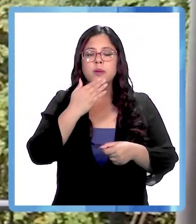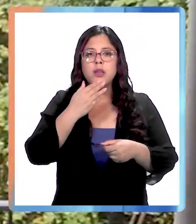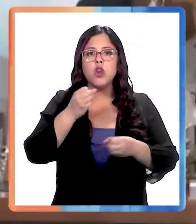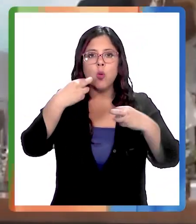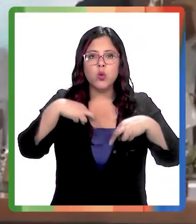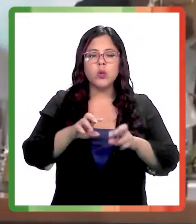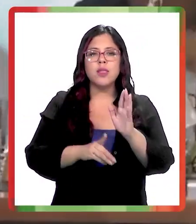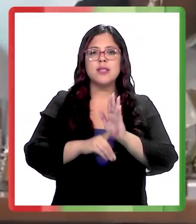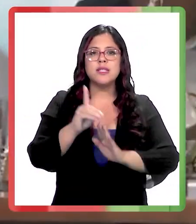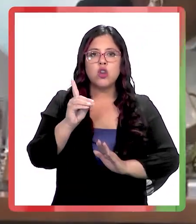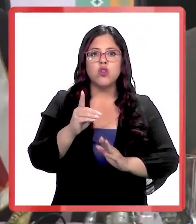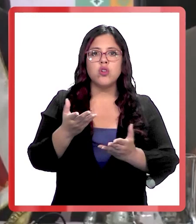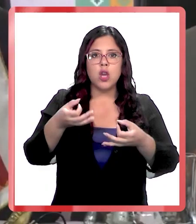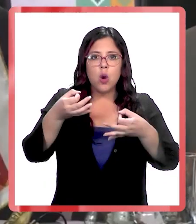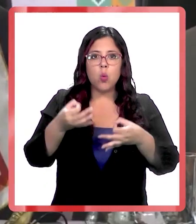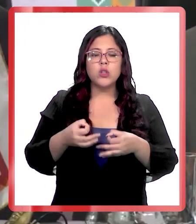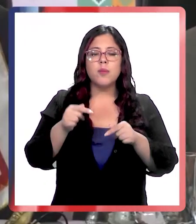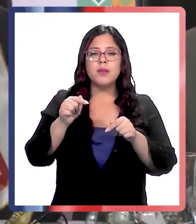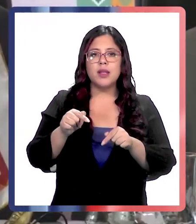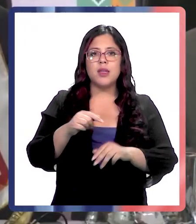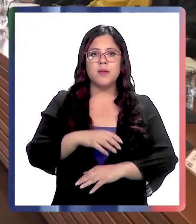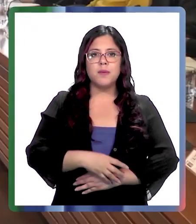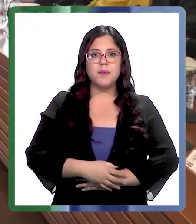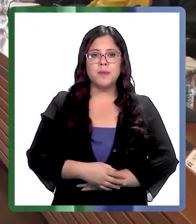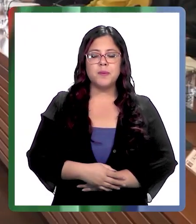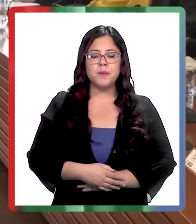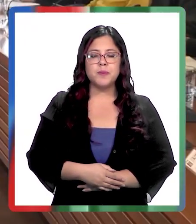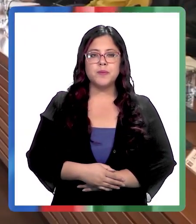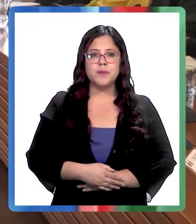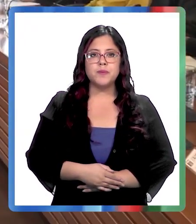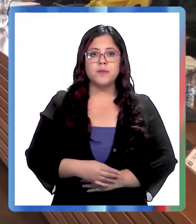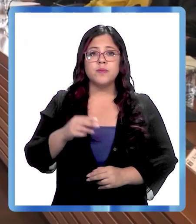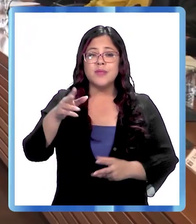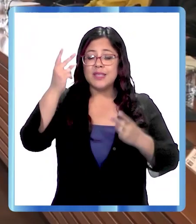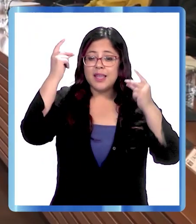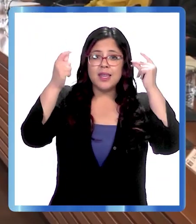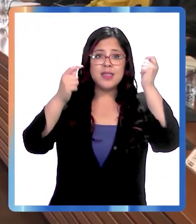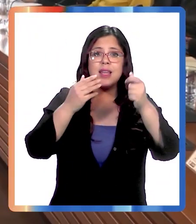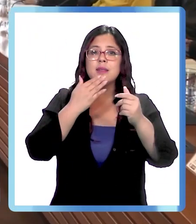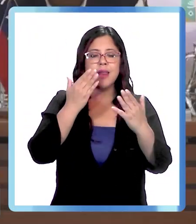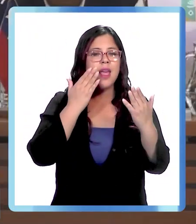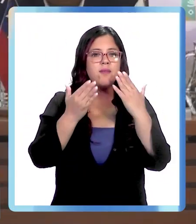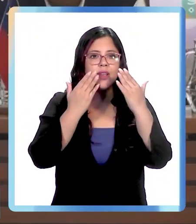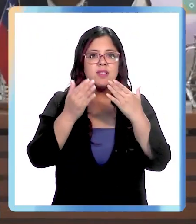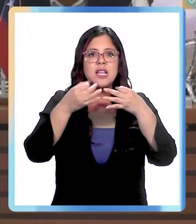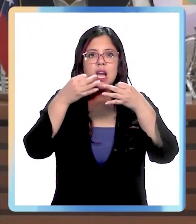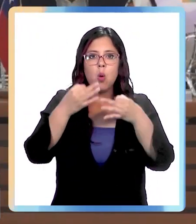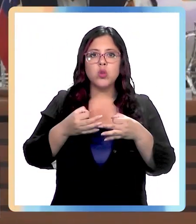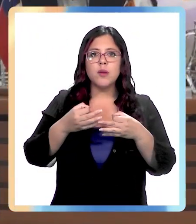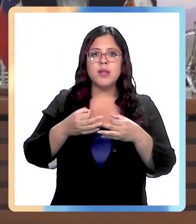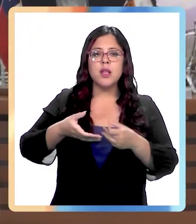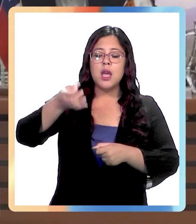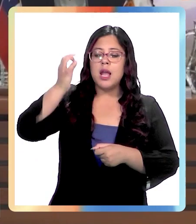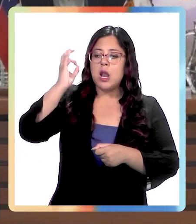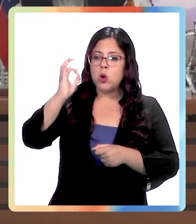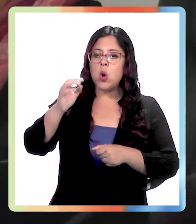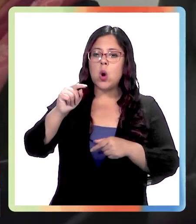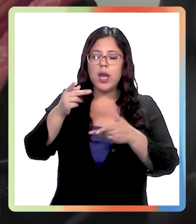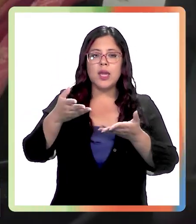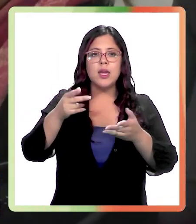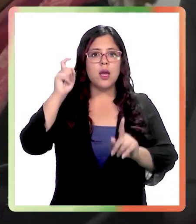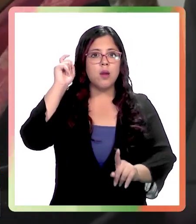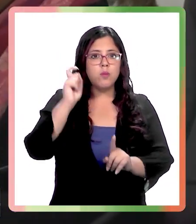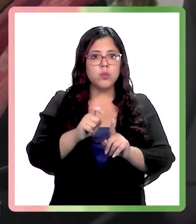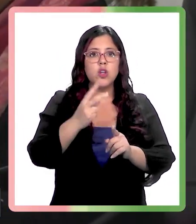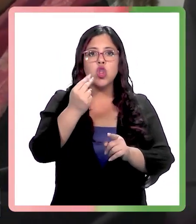oportunidad de desarrollo para nuestro campo de la Araucanía. Otras iniciativas que también fueron beneficiadas tras la sesión plenaria destacan la priorización